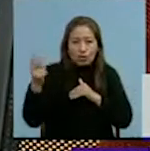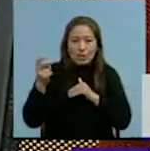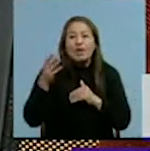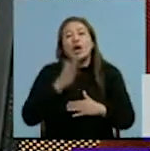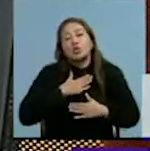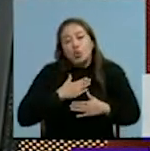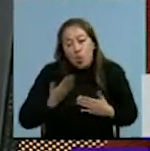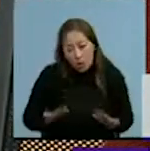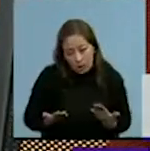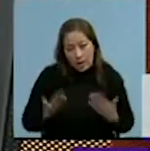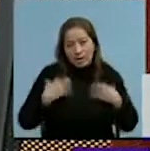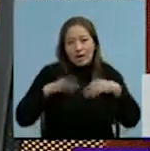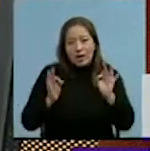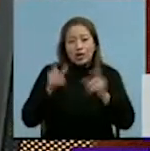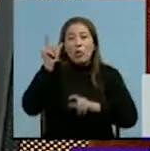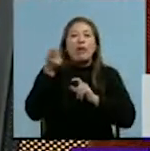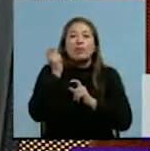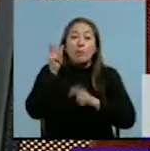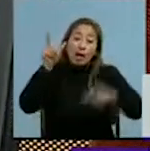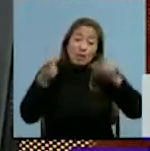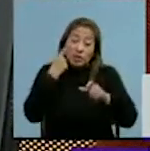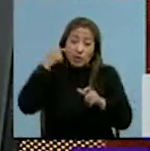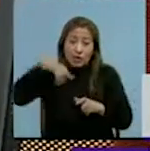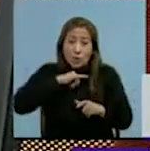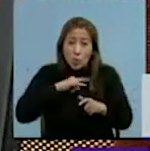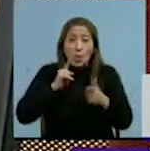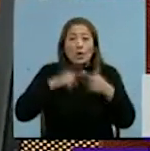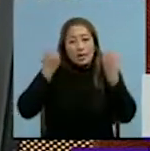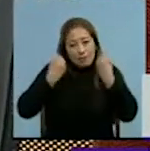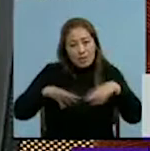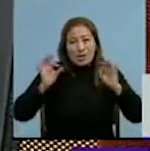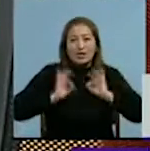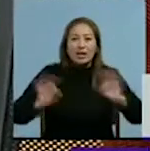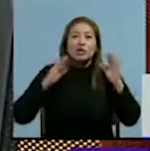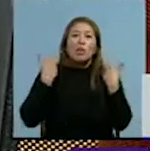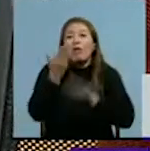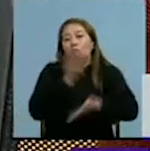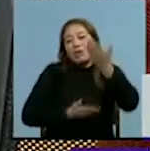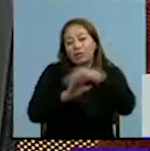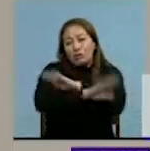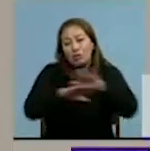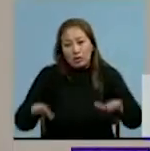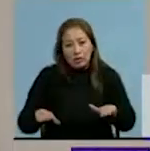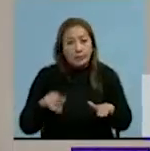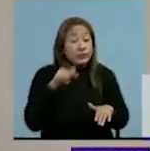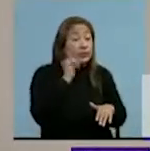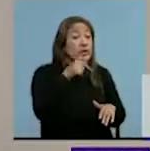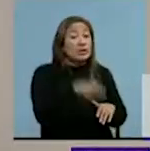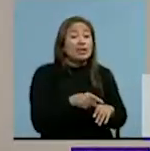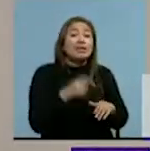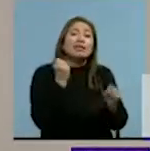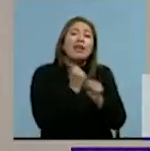nuestras de vacaciones no solo para el turista sino para el jujeño que ya sale en receso y también actividades para hacer con los chicos exactamente